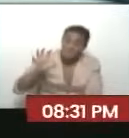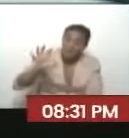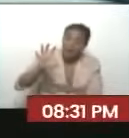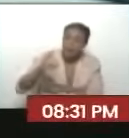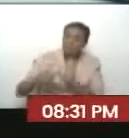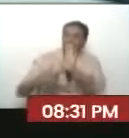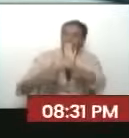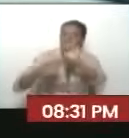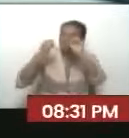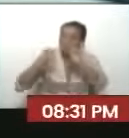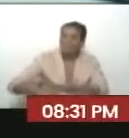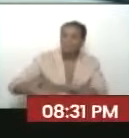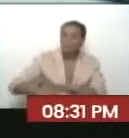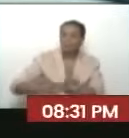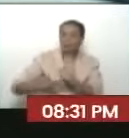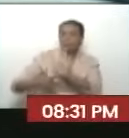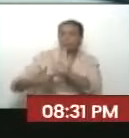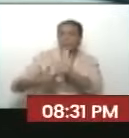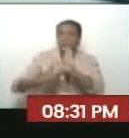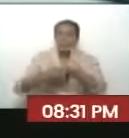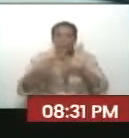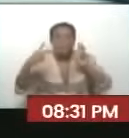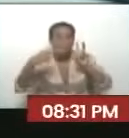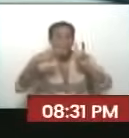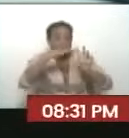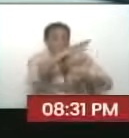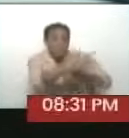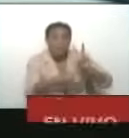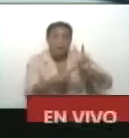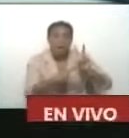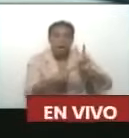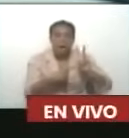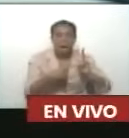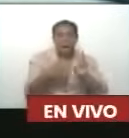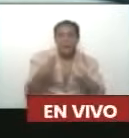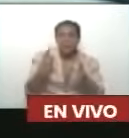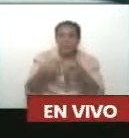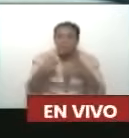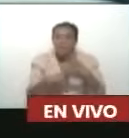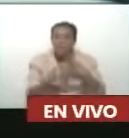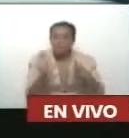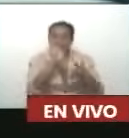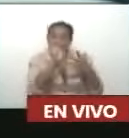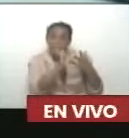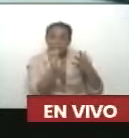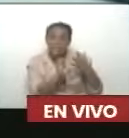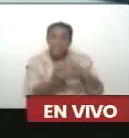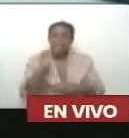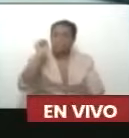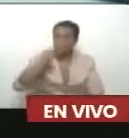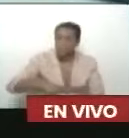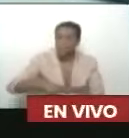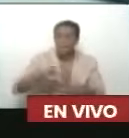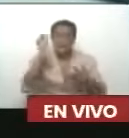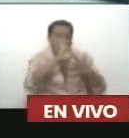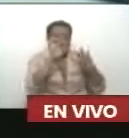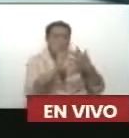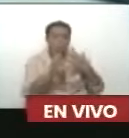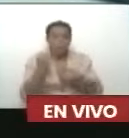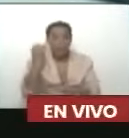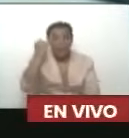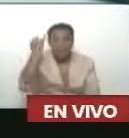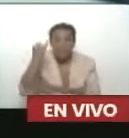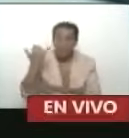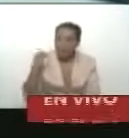exista, para que el país se exprese. Diferencias tácticas, partidistas,